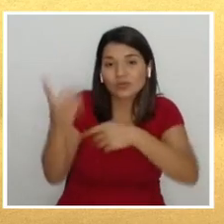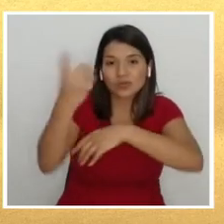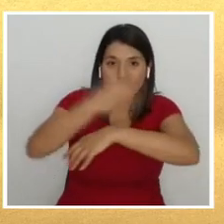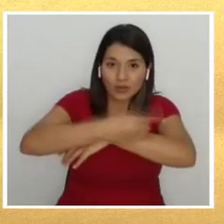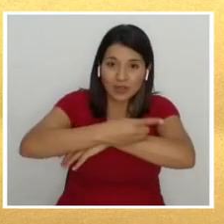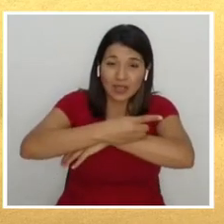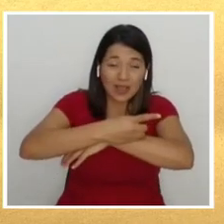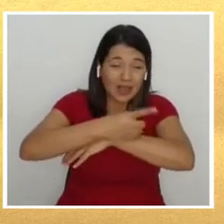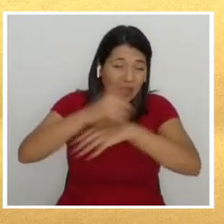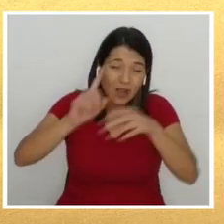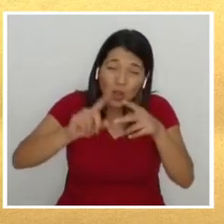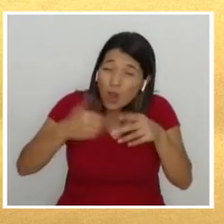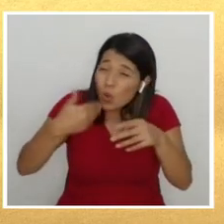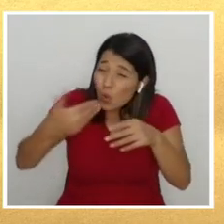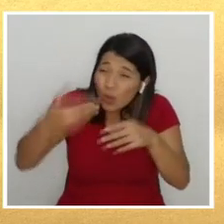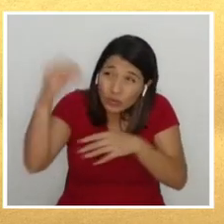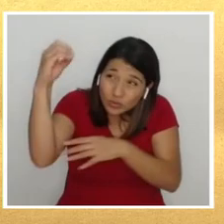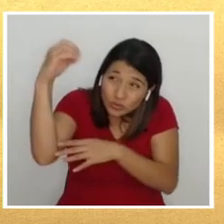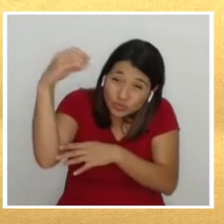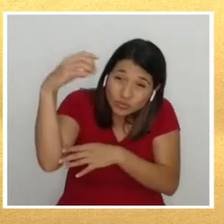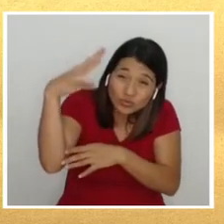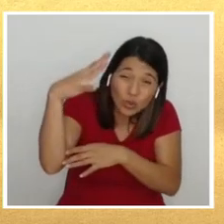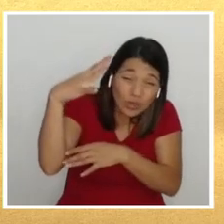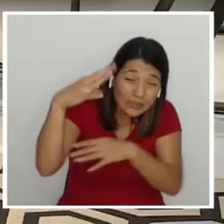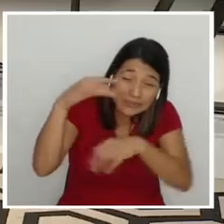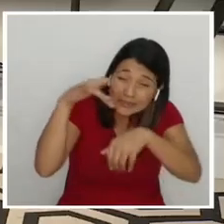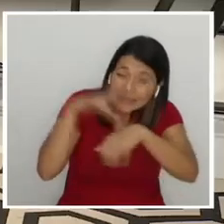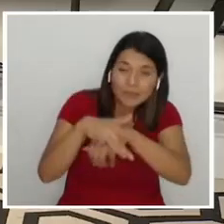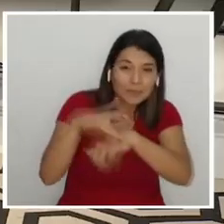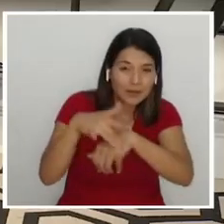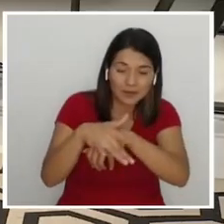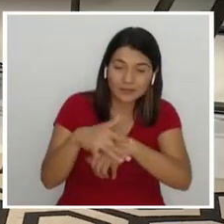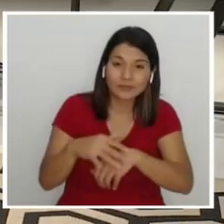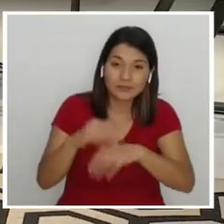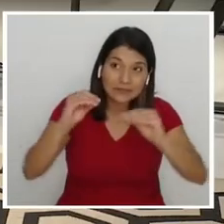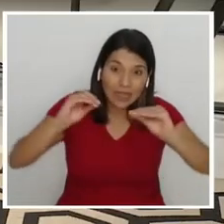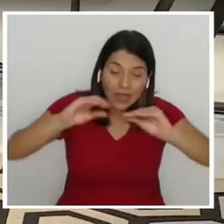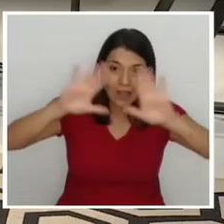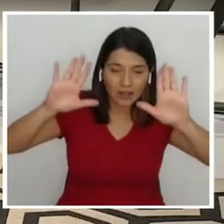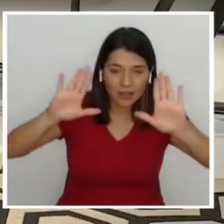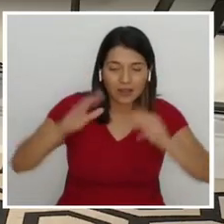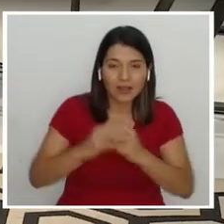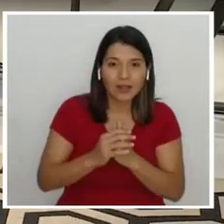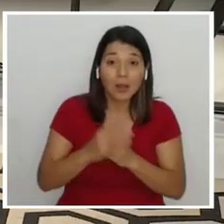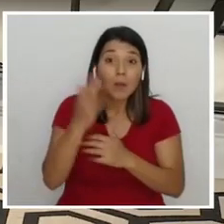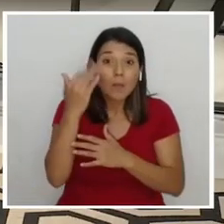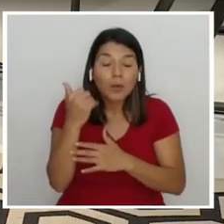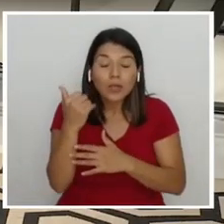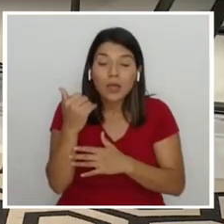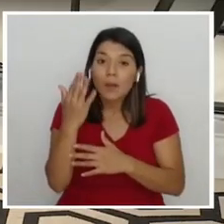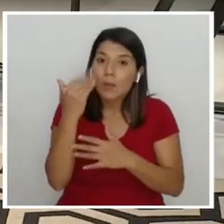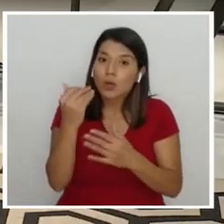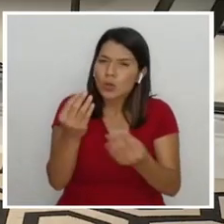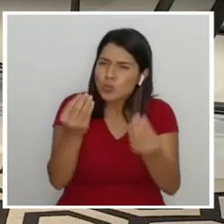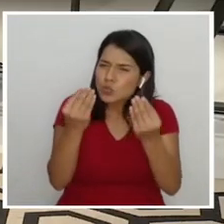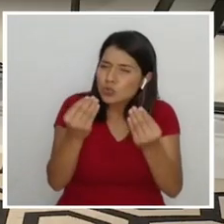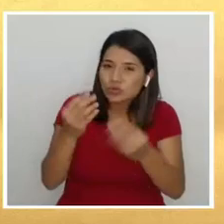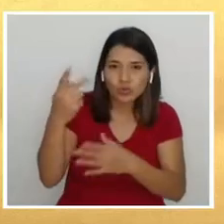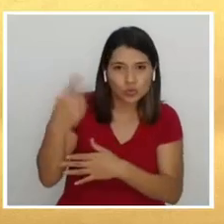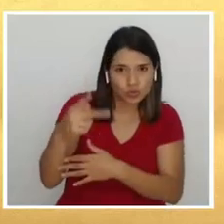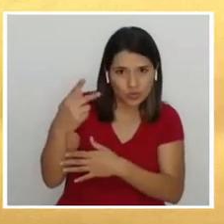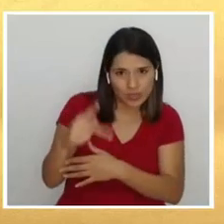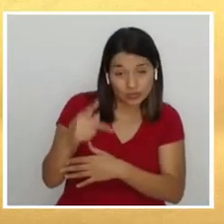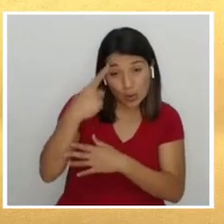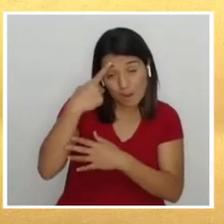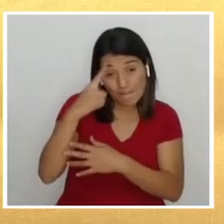rayos del sol, con la luz del día, porque era mucho el riesgo para los rescatistas, y